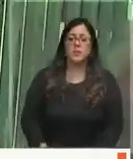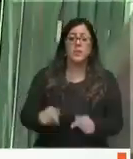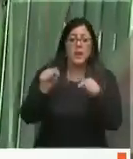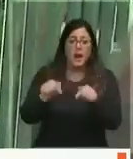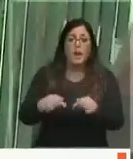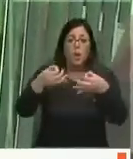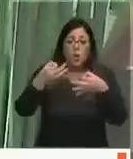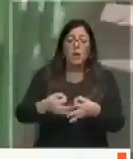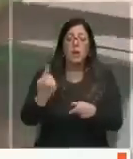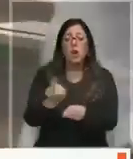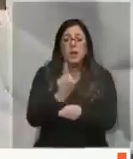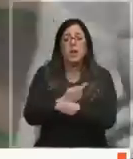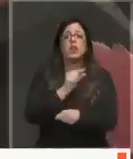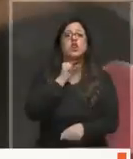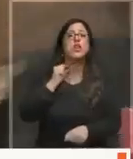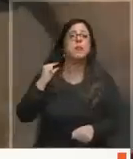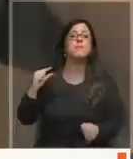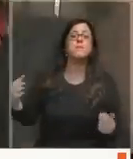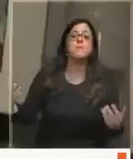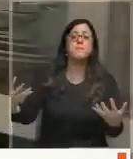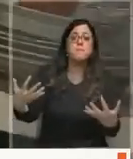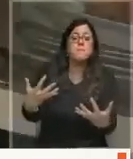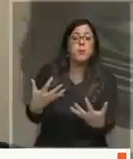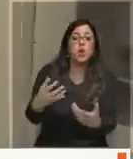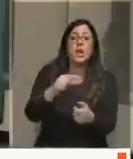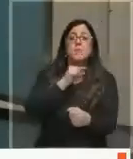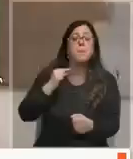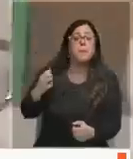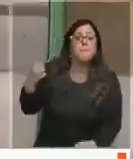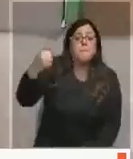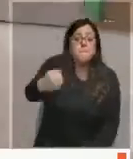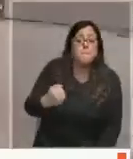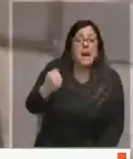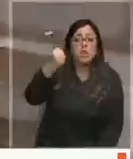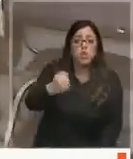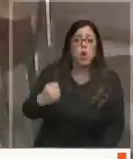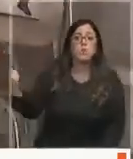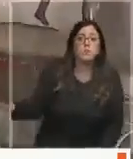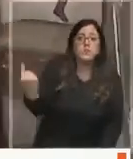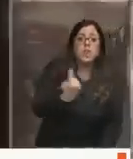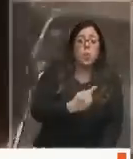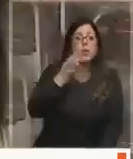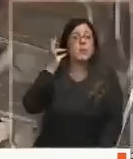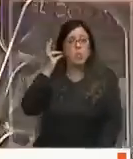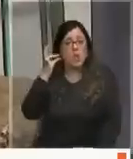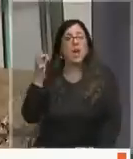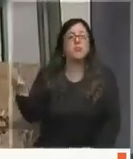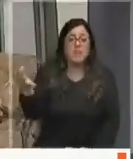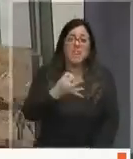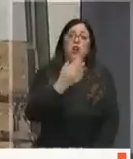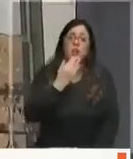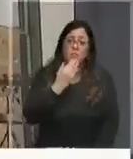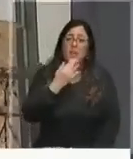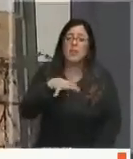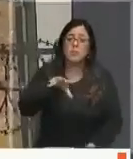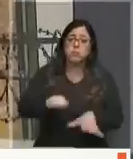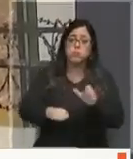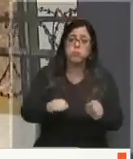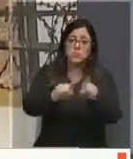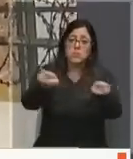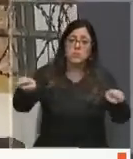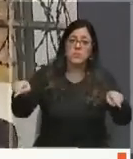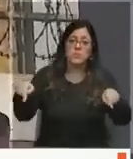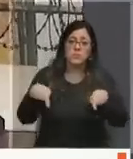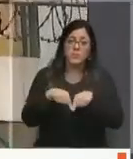estábamos con el pastor, llegó una pastora. Nos dice que ella también se tomó un terreno. Más que un terreno, un jardín